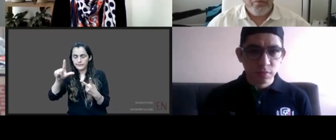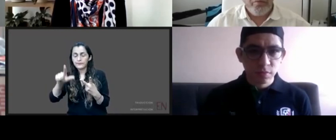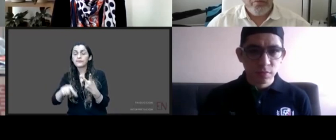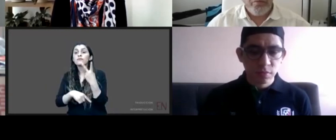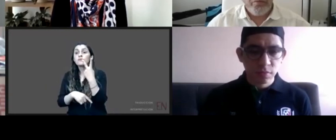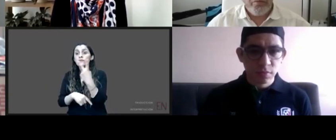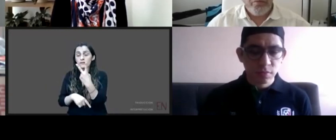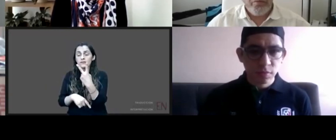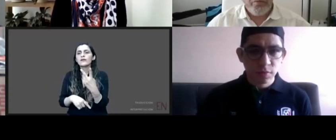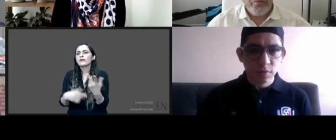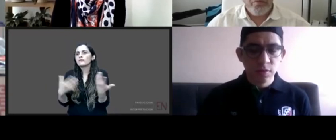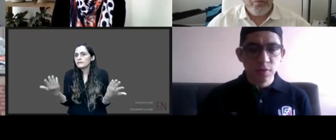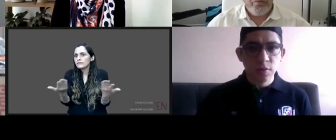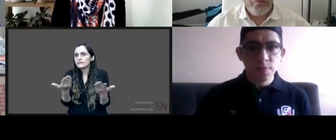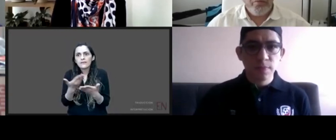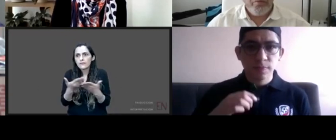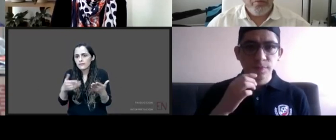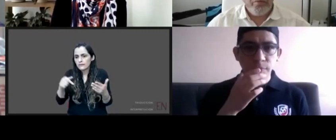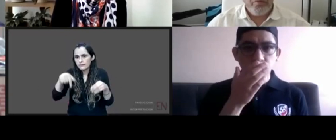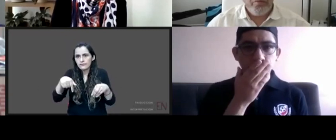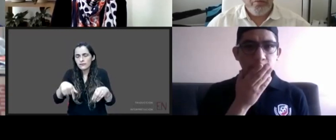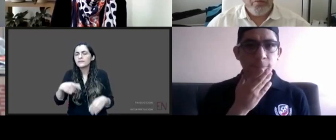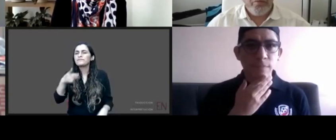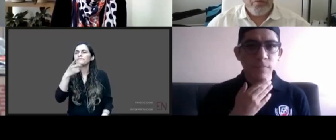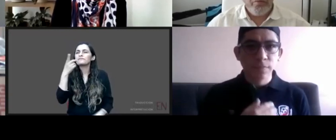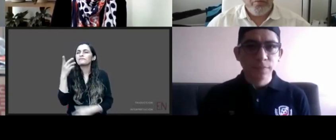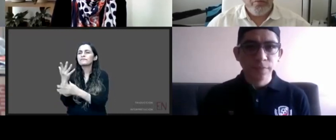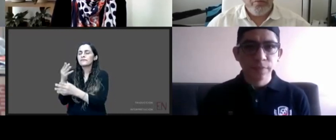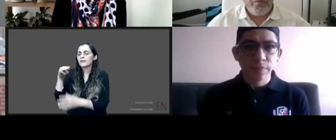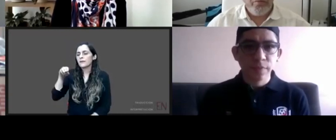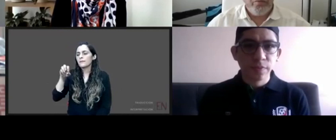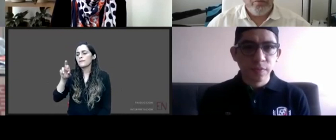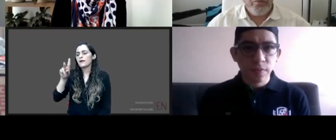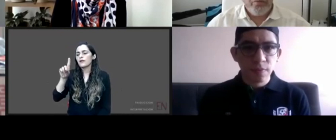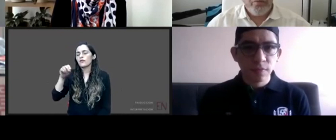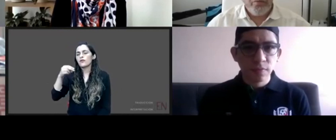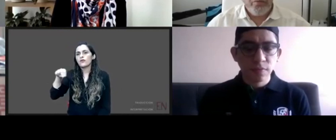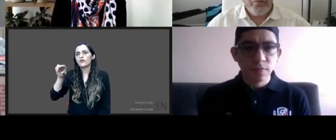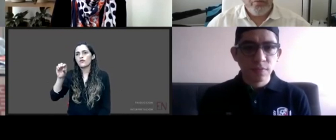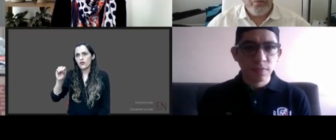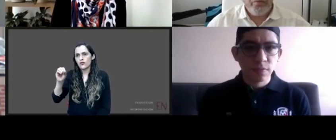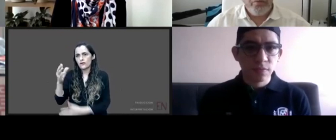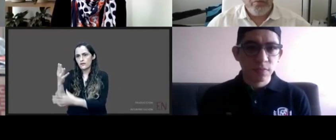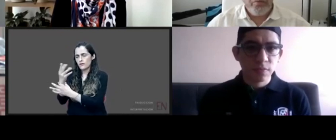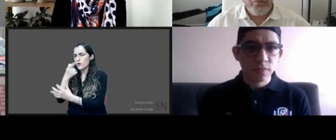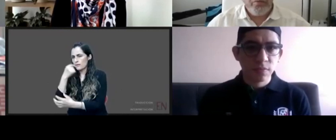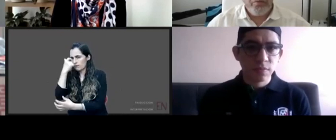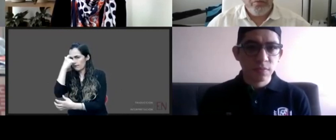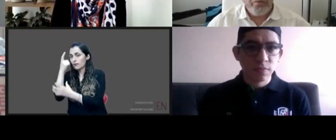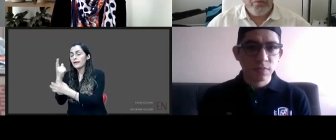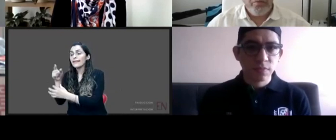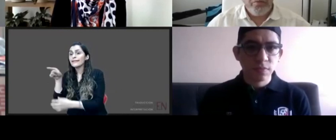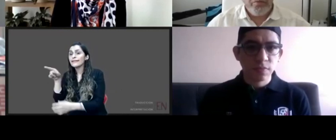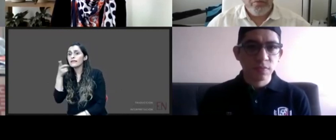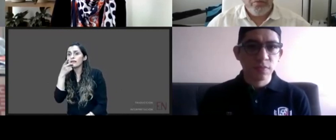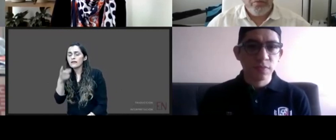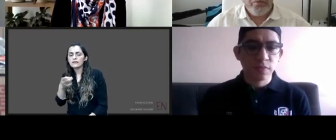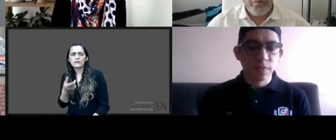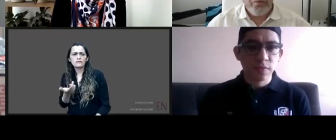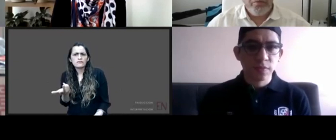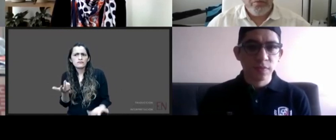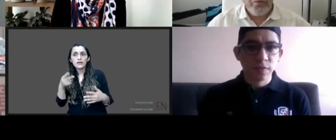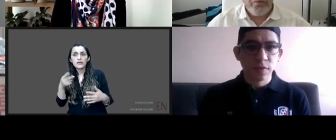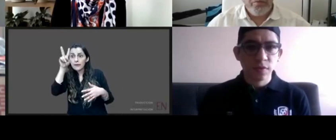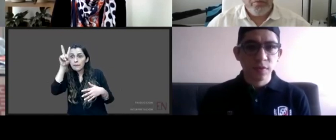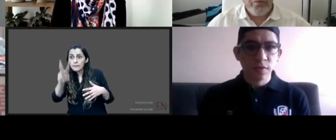manera horizontal. Dice el maestro Mardonio Carballo, si somos múltiples raíces, ¿por qué queremos